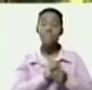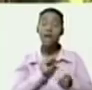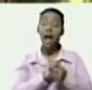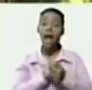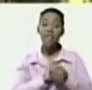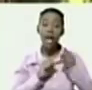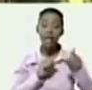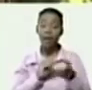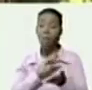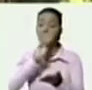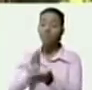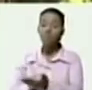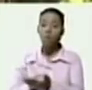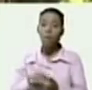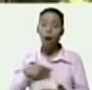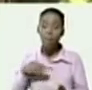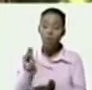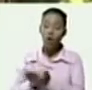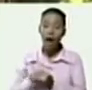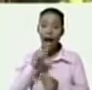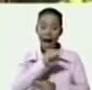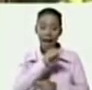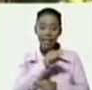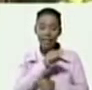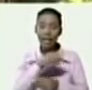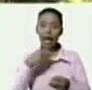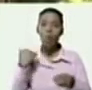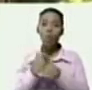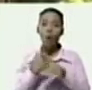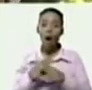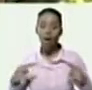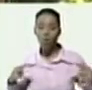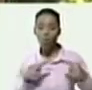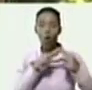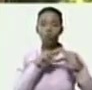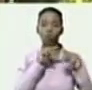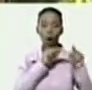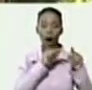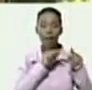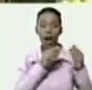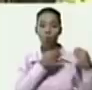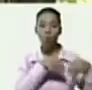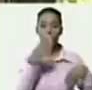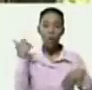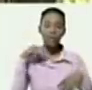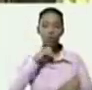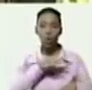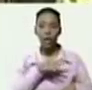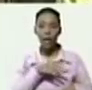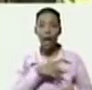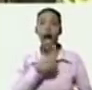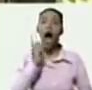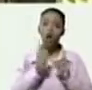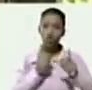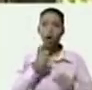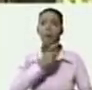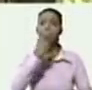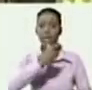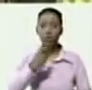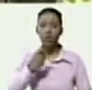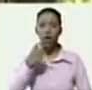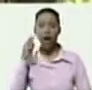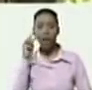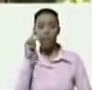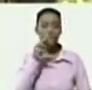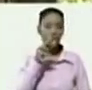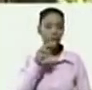pusieron ellos allí para marcar donde se encontraron. Y iba gente a ver la piedra y le daba con otra piedra para llevarse